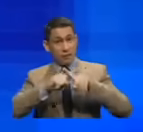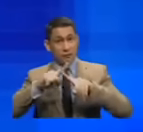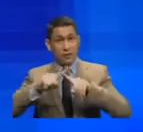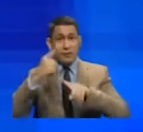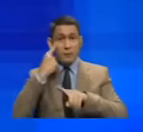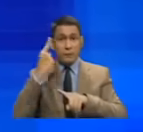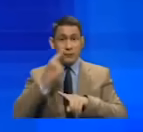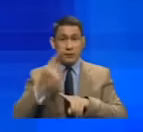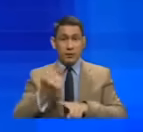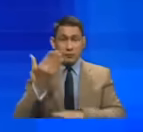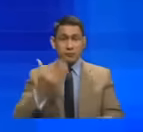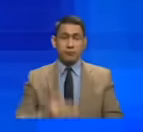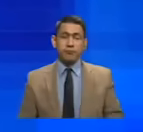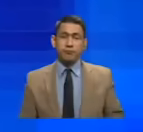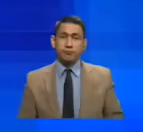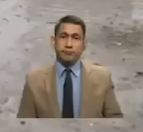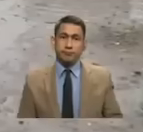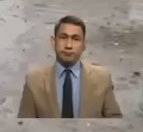evidencias.